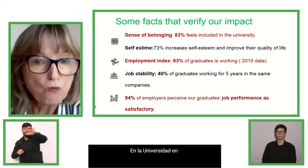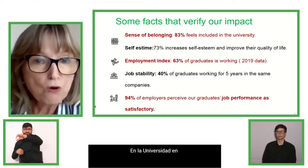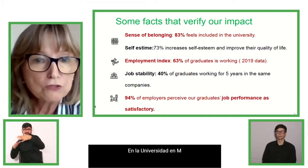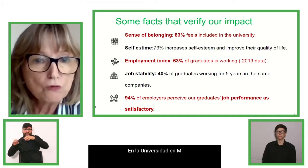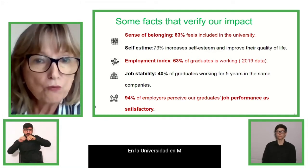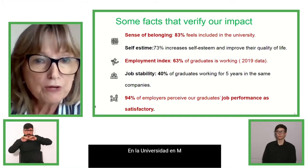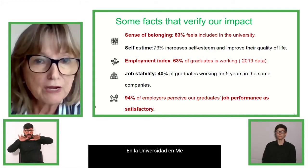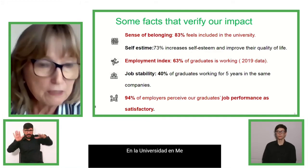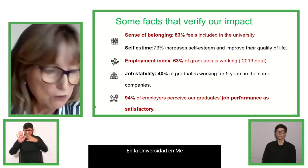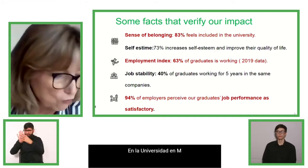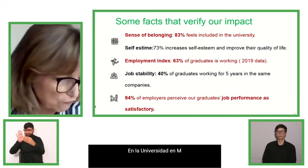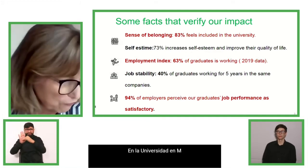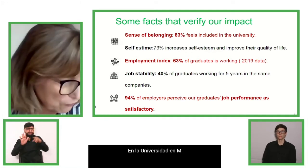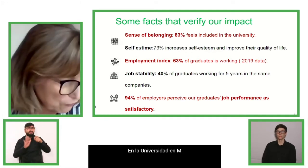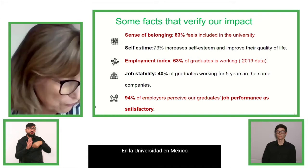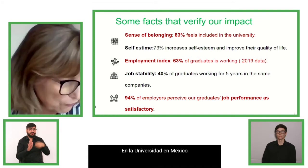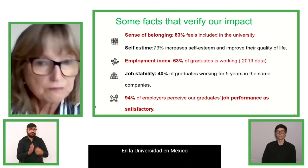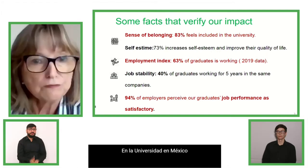Entonces,